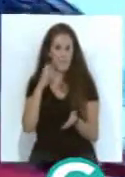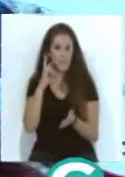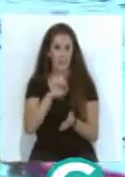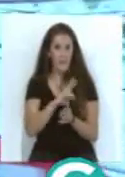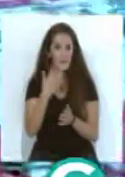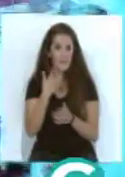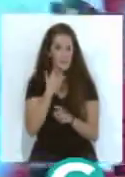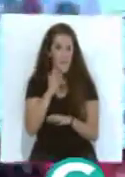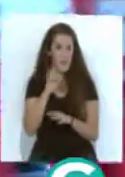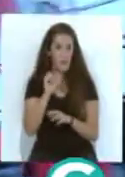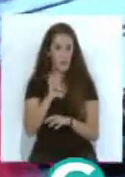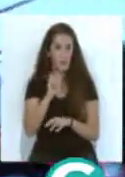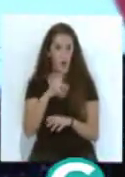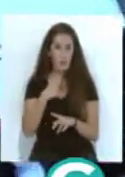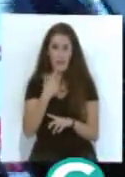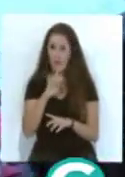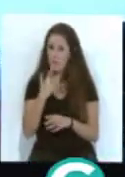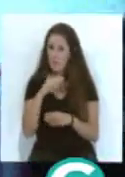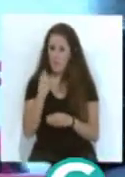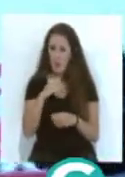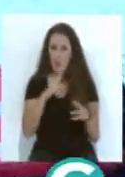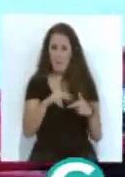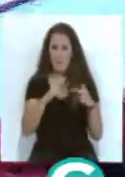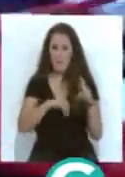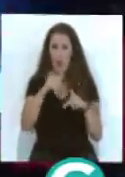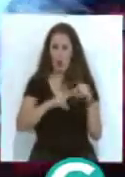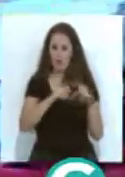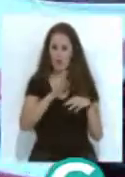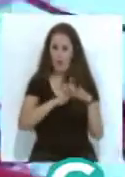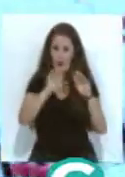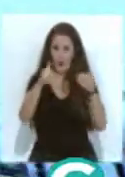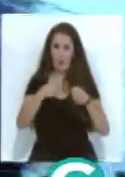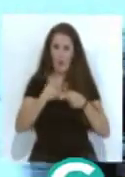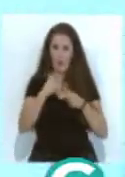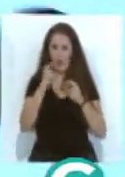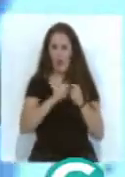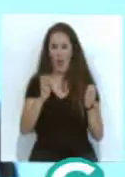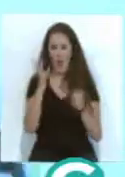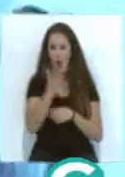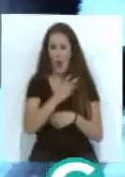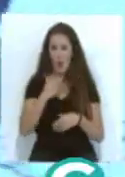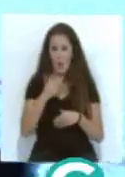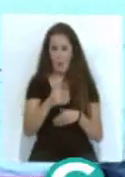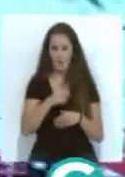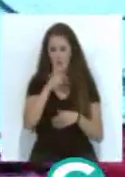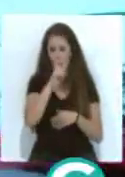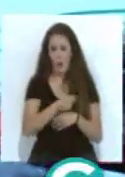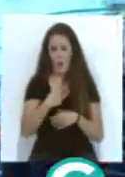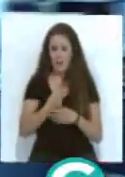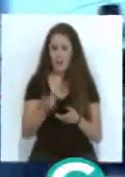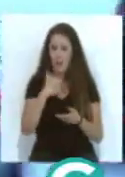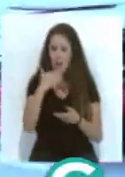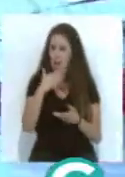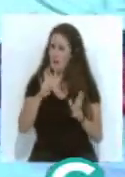Al sonar las 12, menudo montaje para anunciar ese regreso del coro al próximo año, algo que